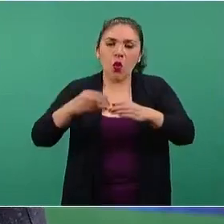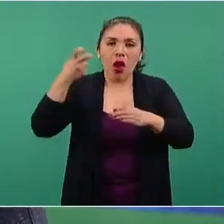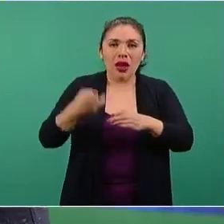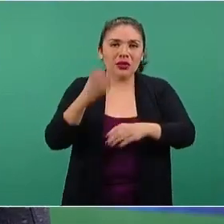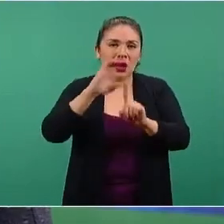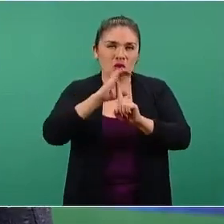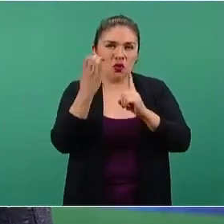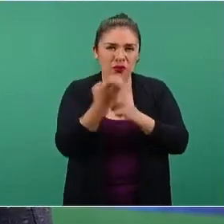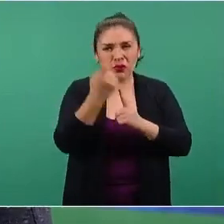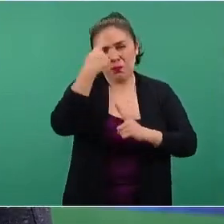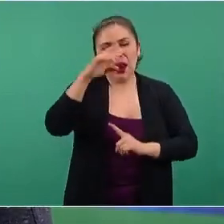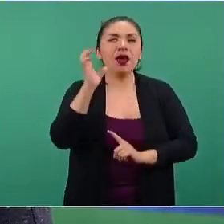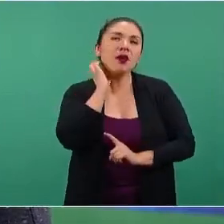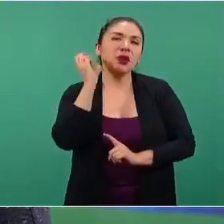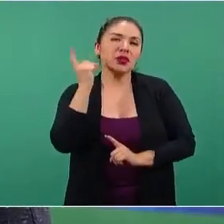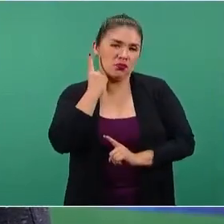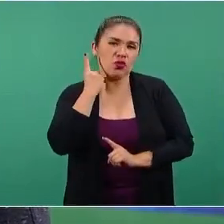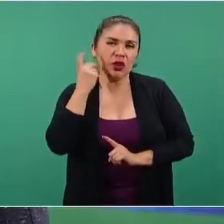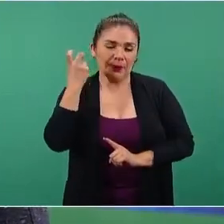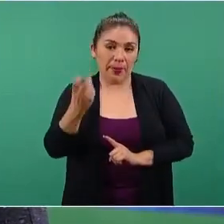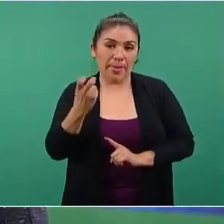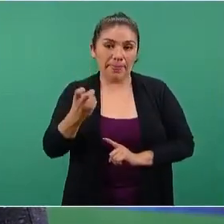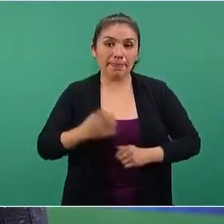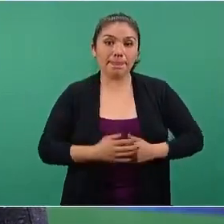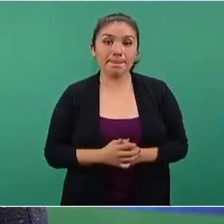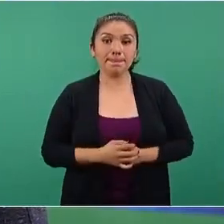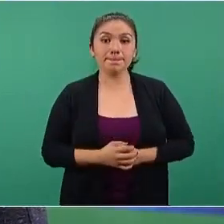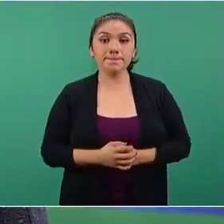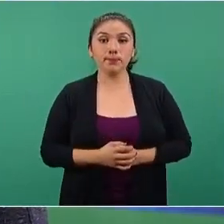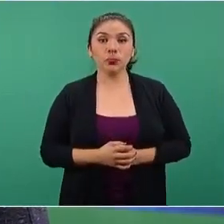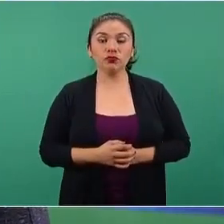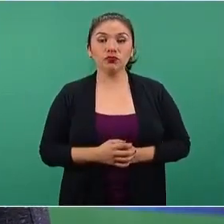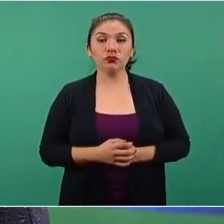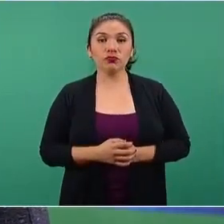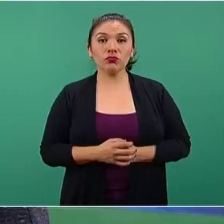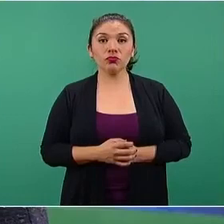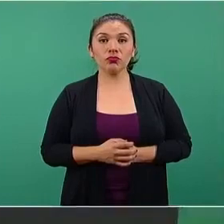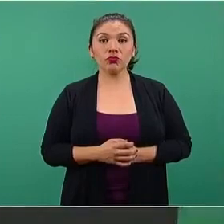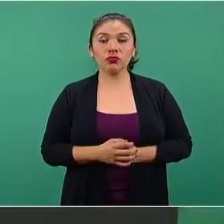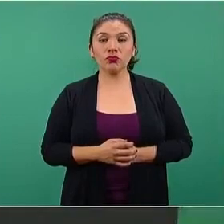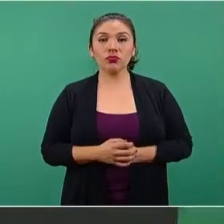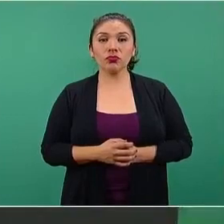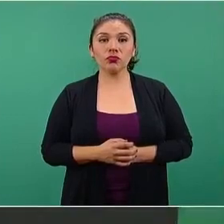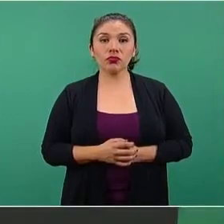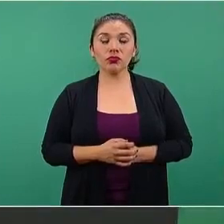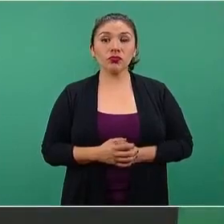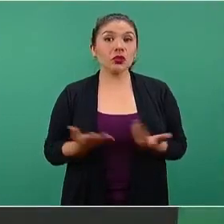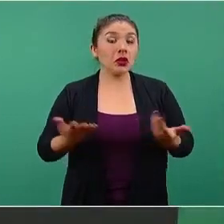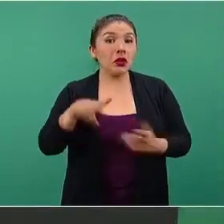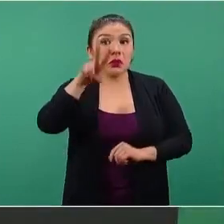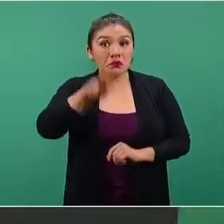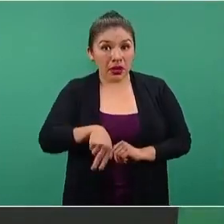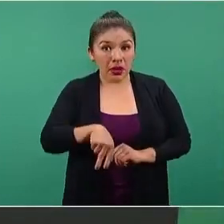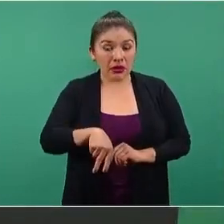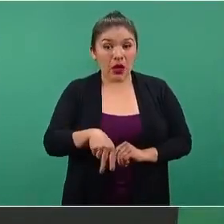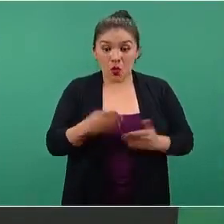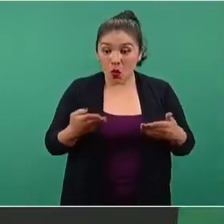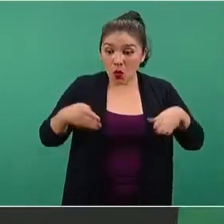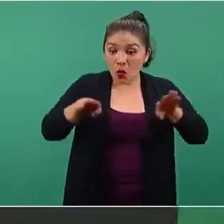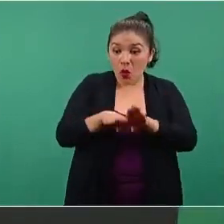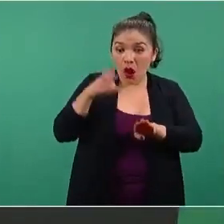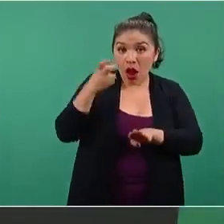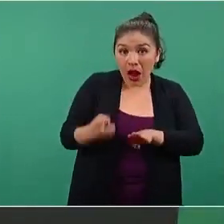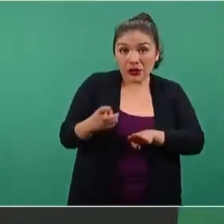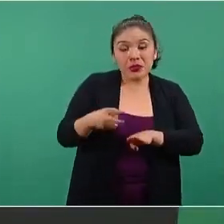esta Cámara a esta Comisión de Salud de la Cámara de Diputados. La verdad es que la conclusión